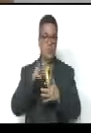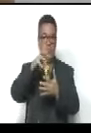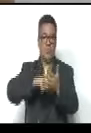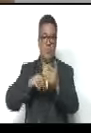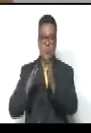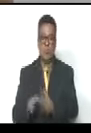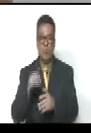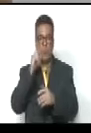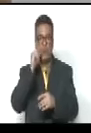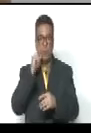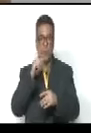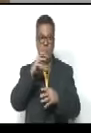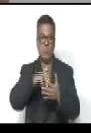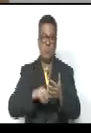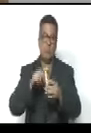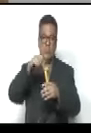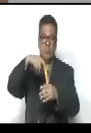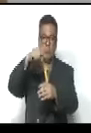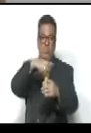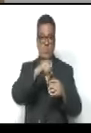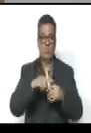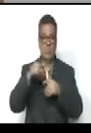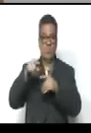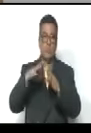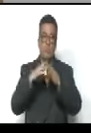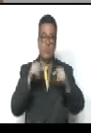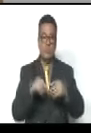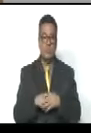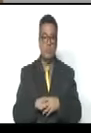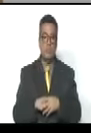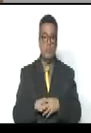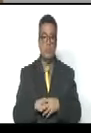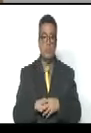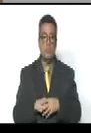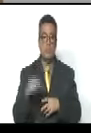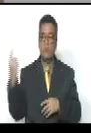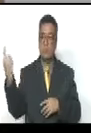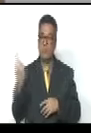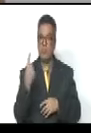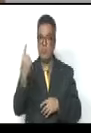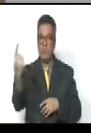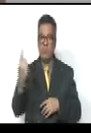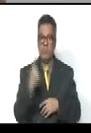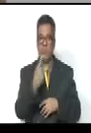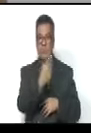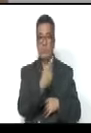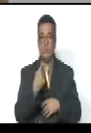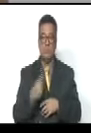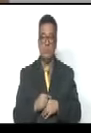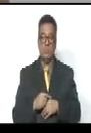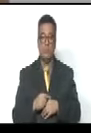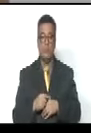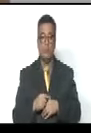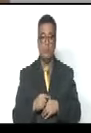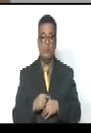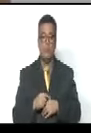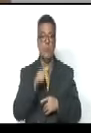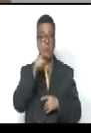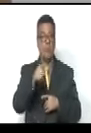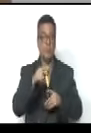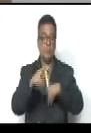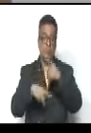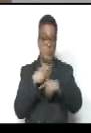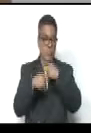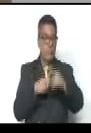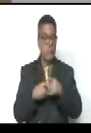campesinos y las campesinas, los cultores, todas y todos vinieron para, en ese